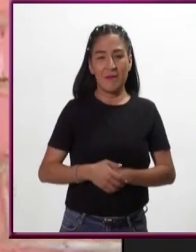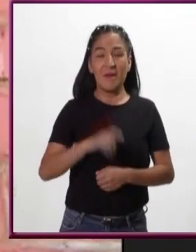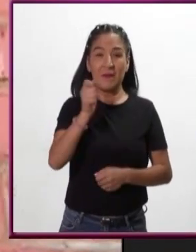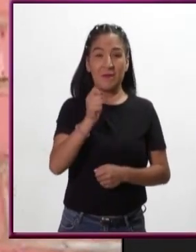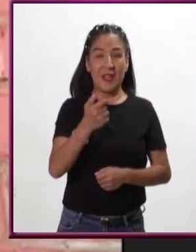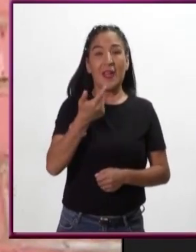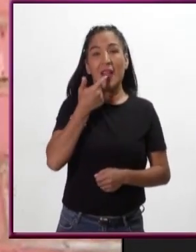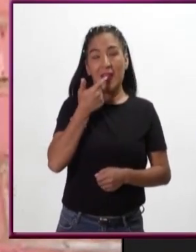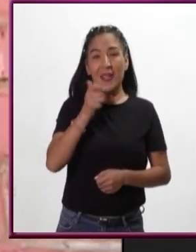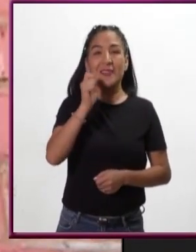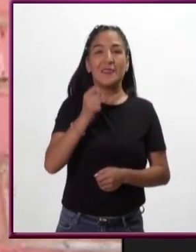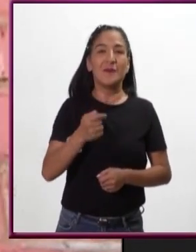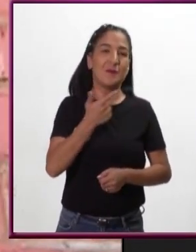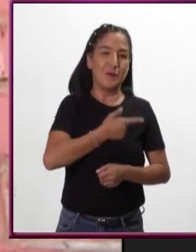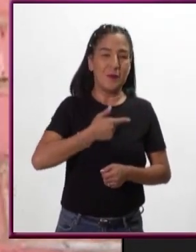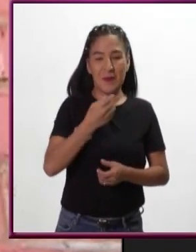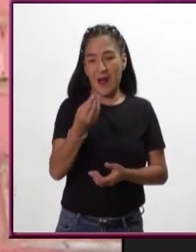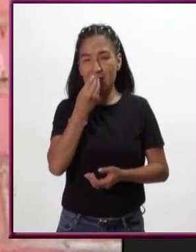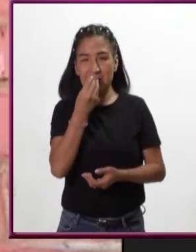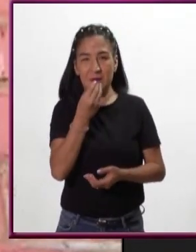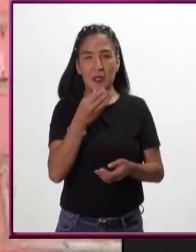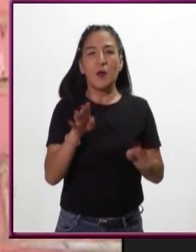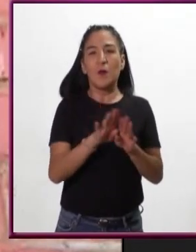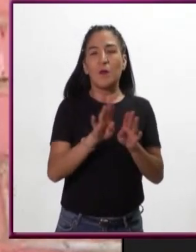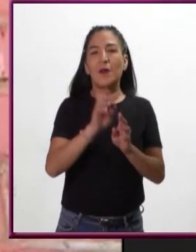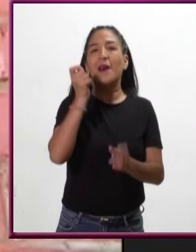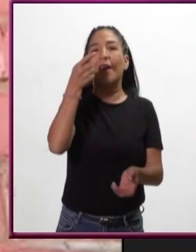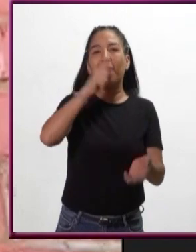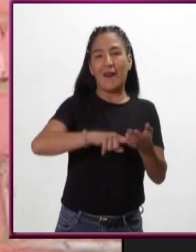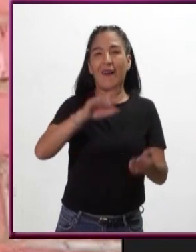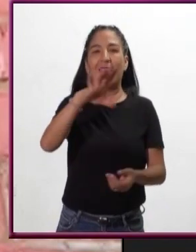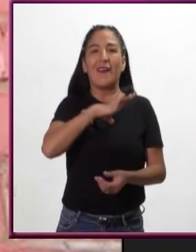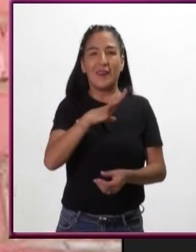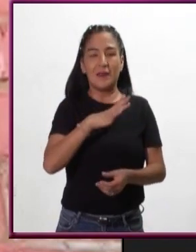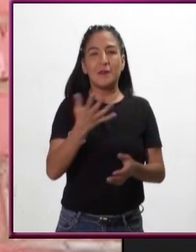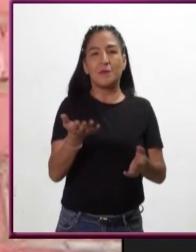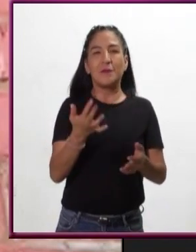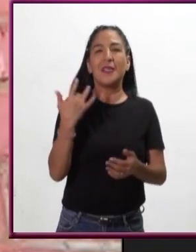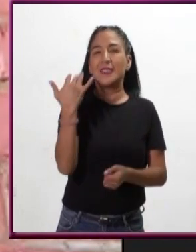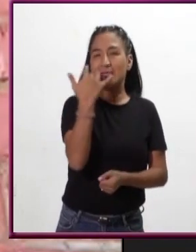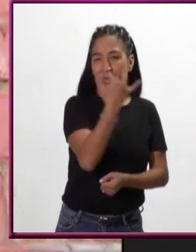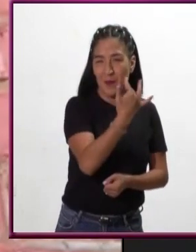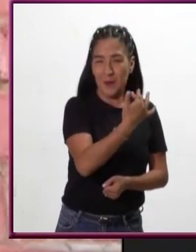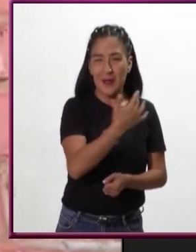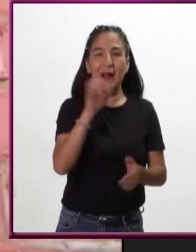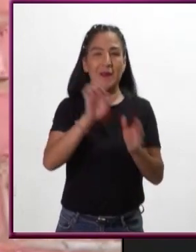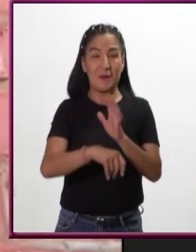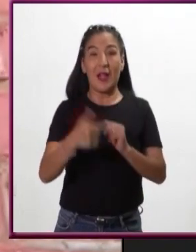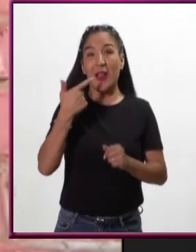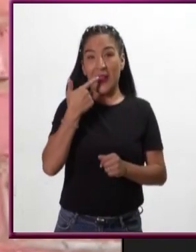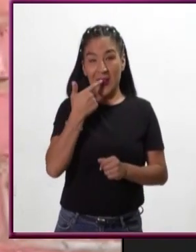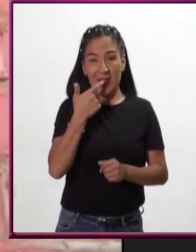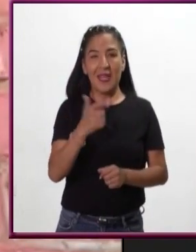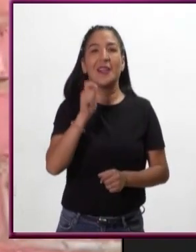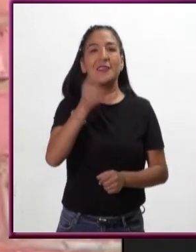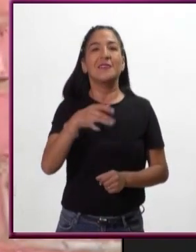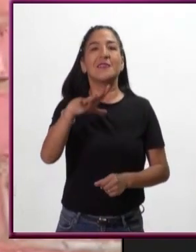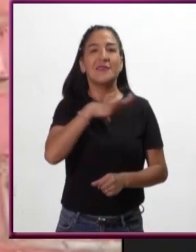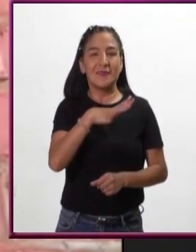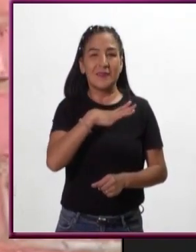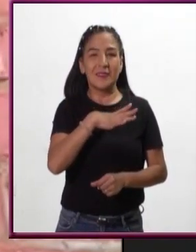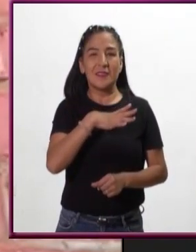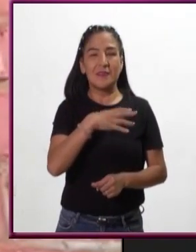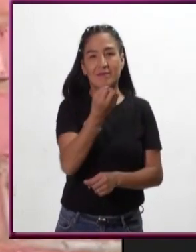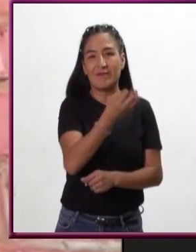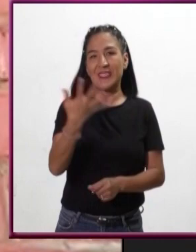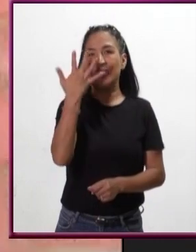El gusto, en realidad tenemos ciertos receptores a sabores. Por ejemplo, en la lengua se dice